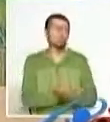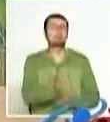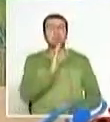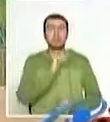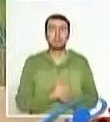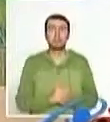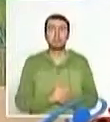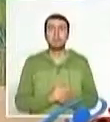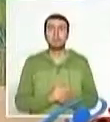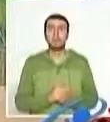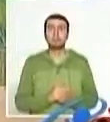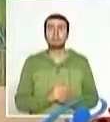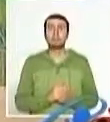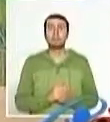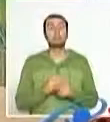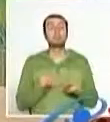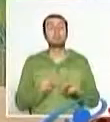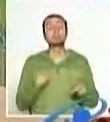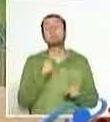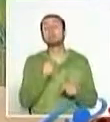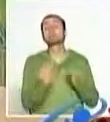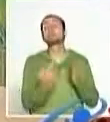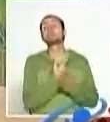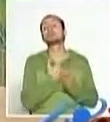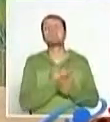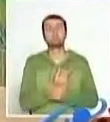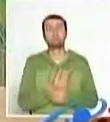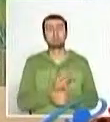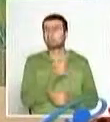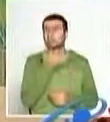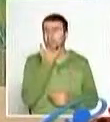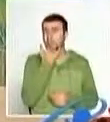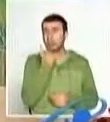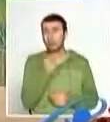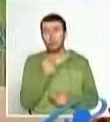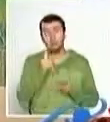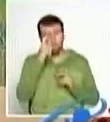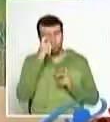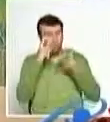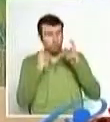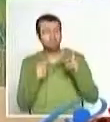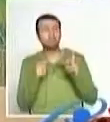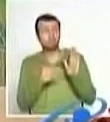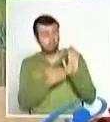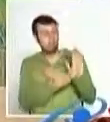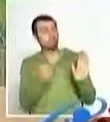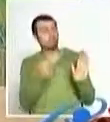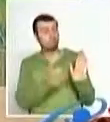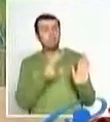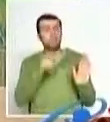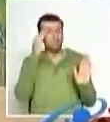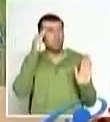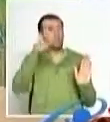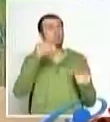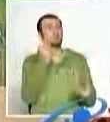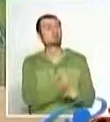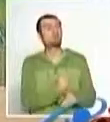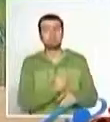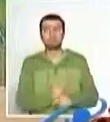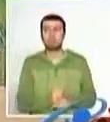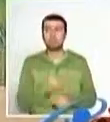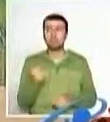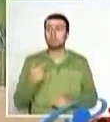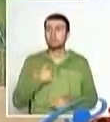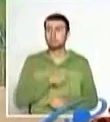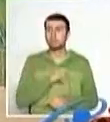pacientes que nos cuentan que prácticamente le muestran fotos de cómo va a quedar. Y entonces entramos en